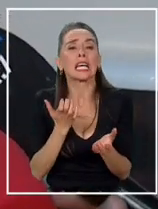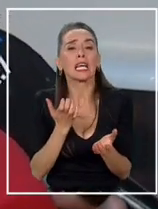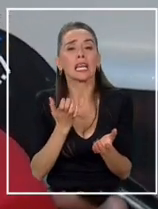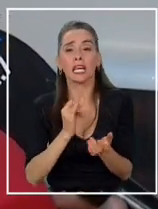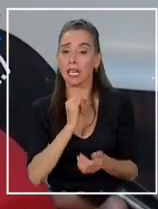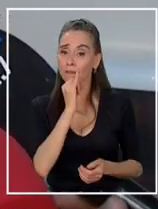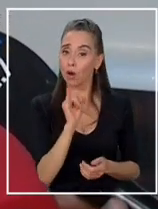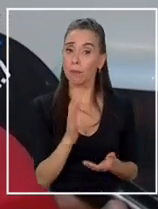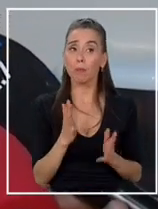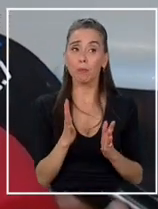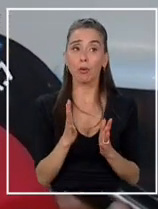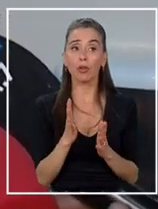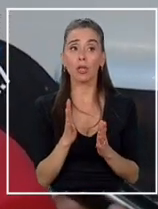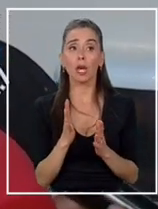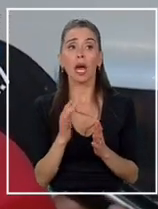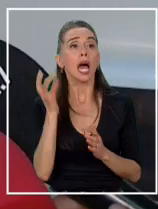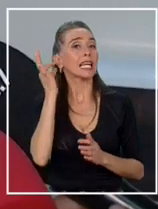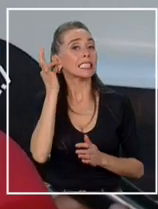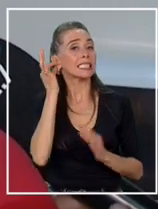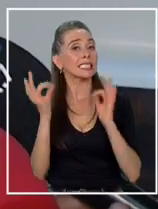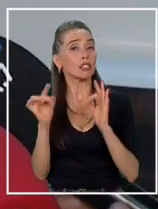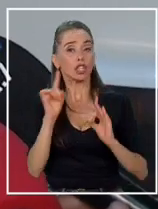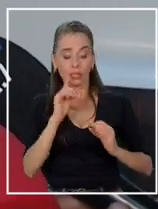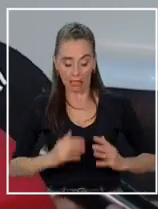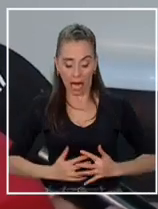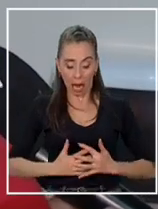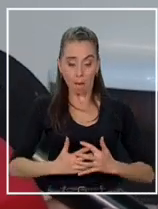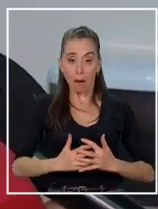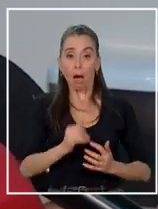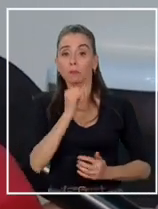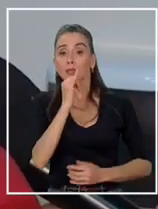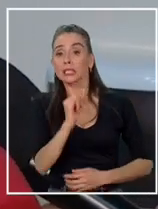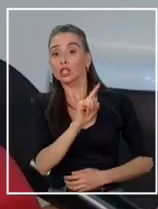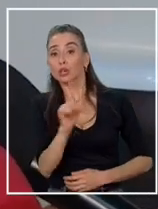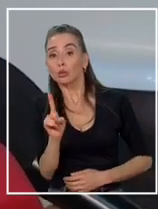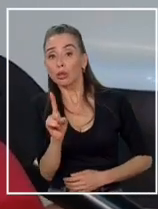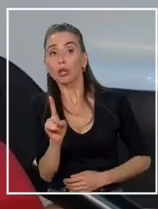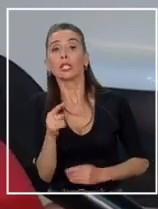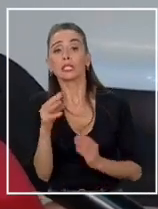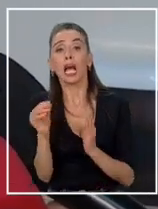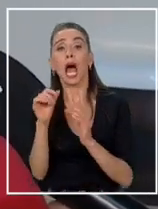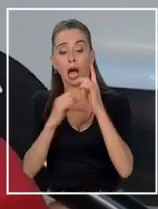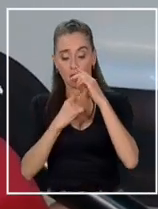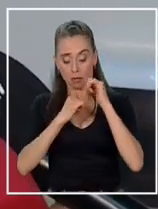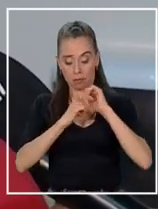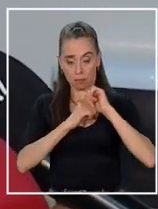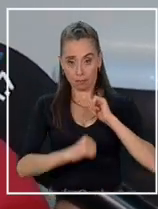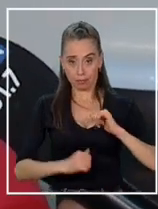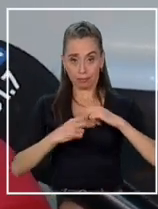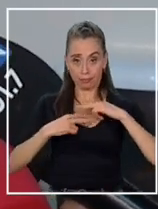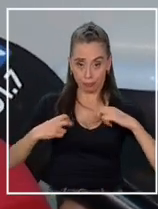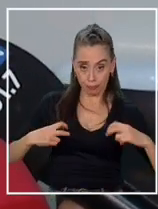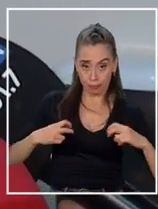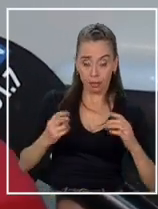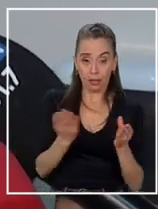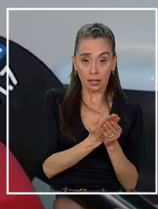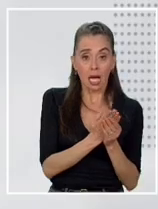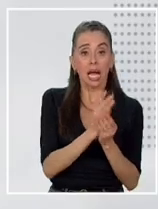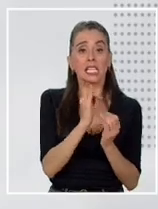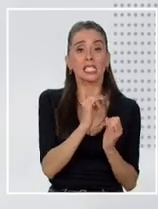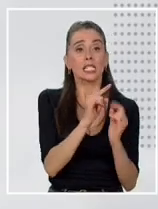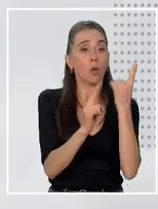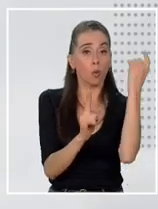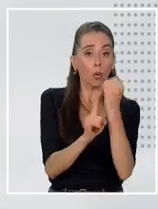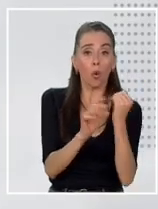de que podría encontrarse embarazada y una vez tenía esos antecedentes, obviamente confirmar la participación de otras